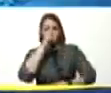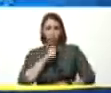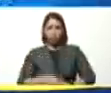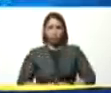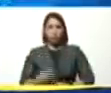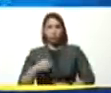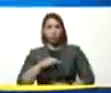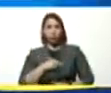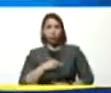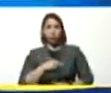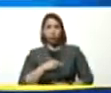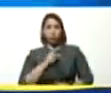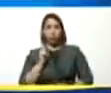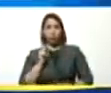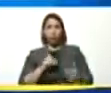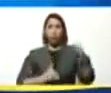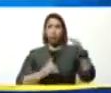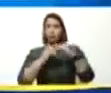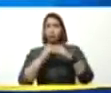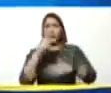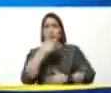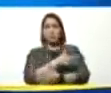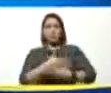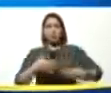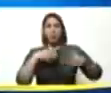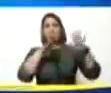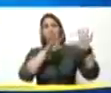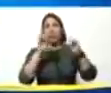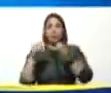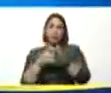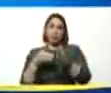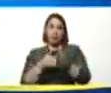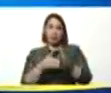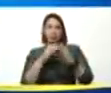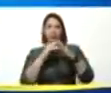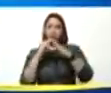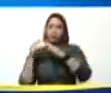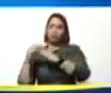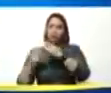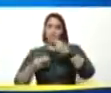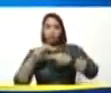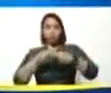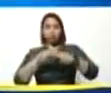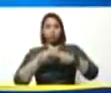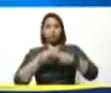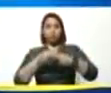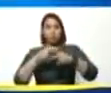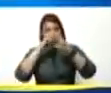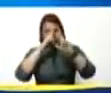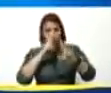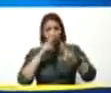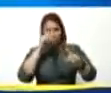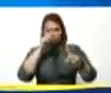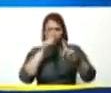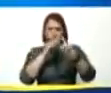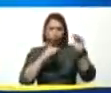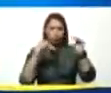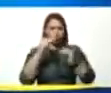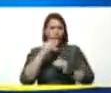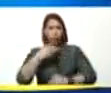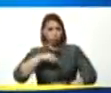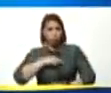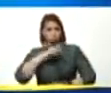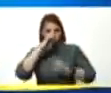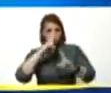Estamos llegando hoy a 3.900.000 viviendas. Si cumplimos la meta, como vamos a